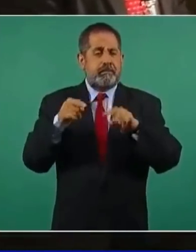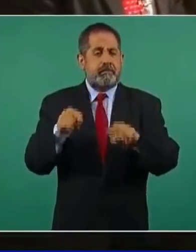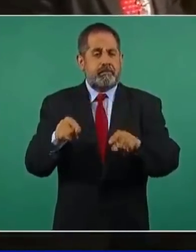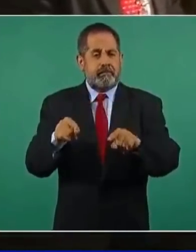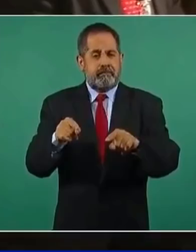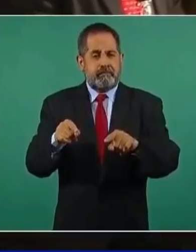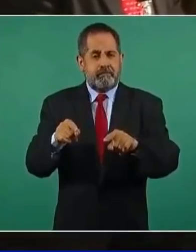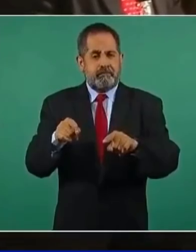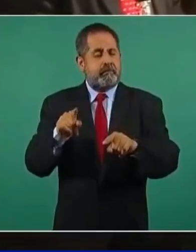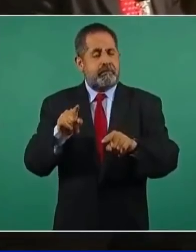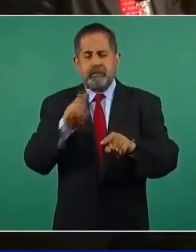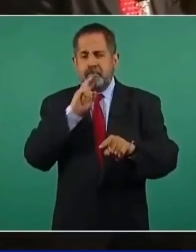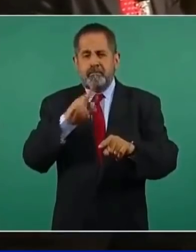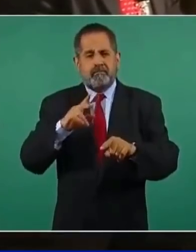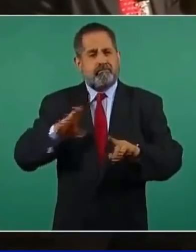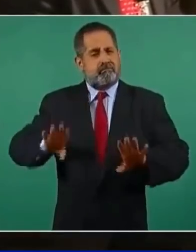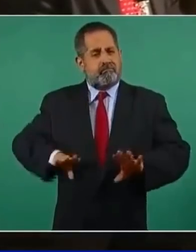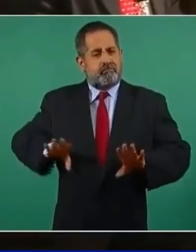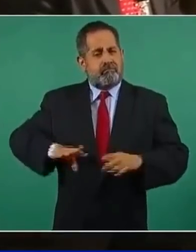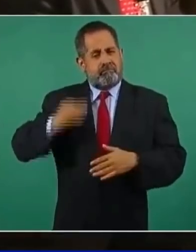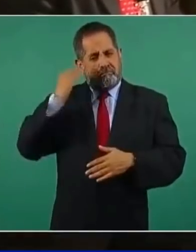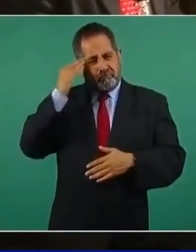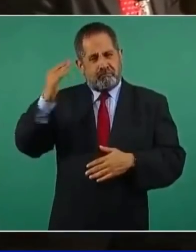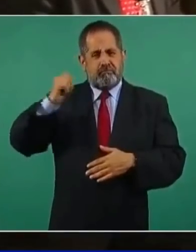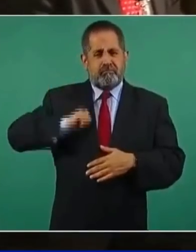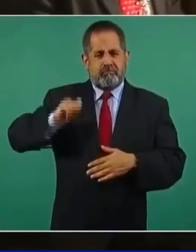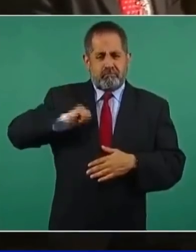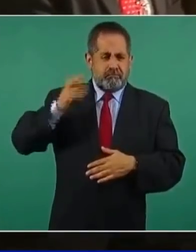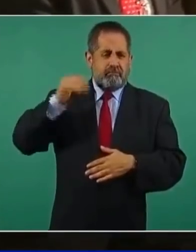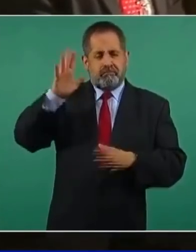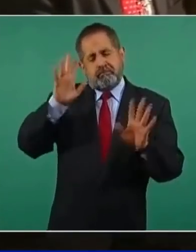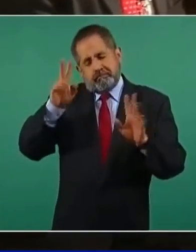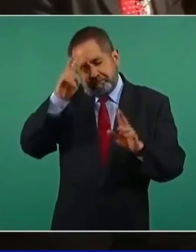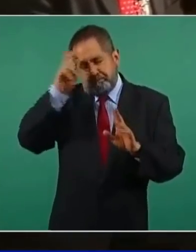ser de acuerdo a la era. Si esto se hace, pero claro, es solo